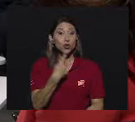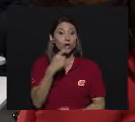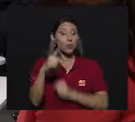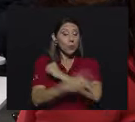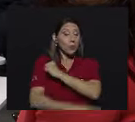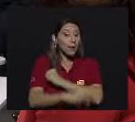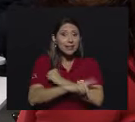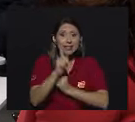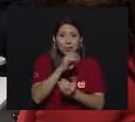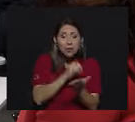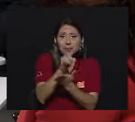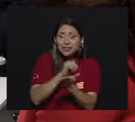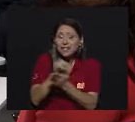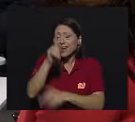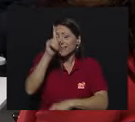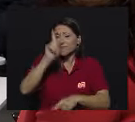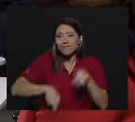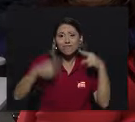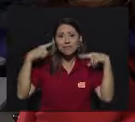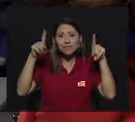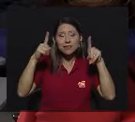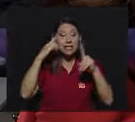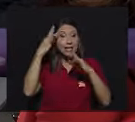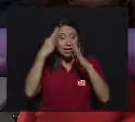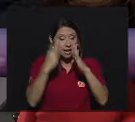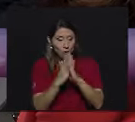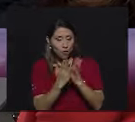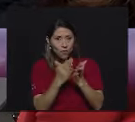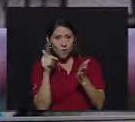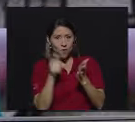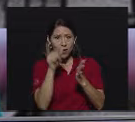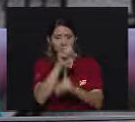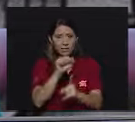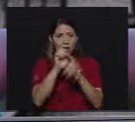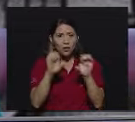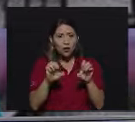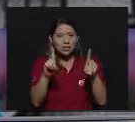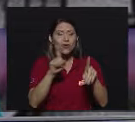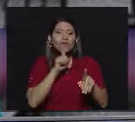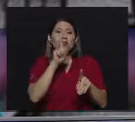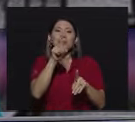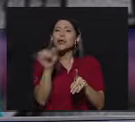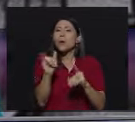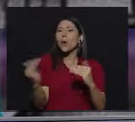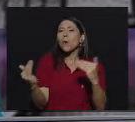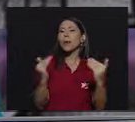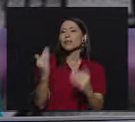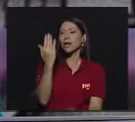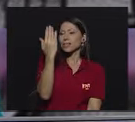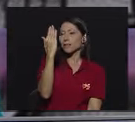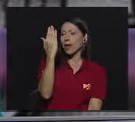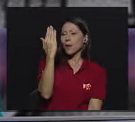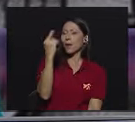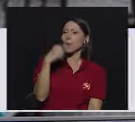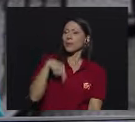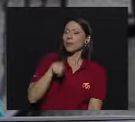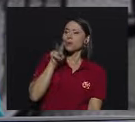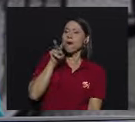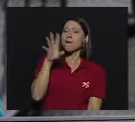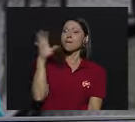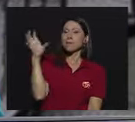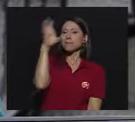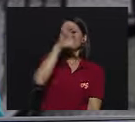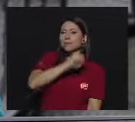su quehacer educativo no es un país posible. Creo que el informe del estado de la educación realmente nos permite vernos en el espejo, nos permite